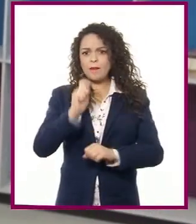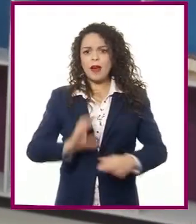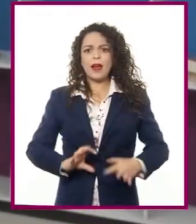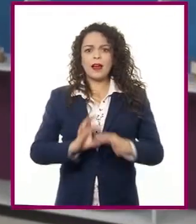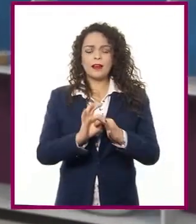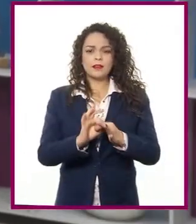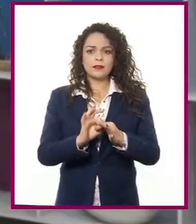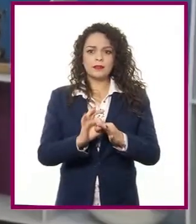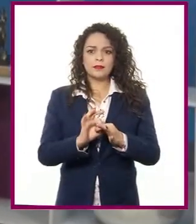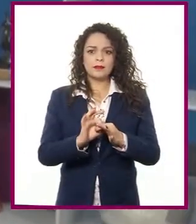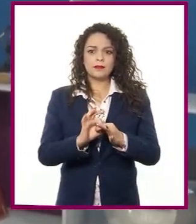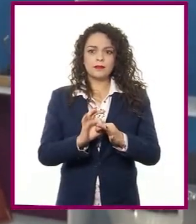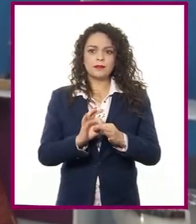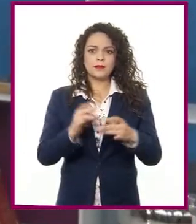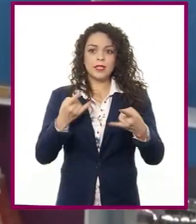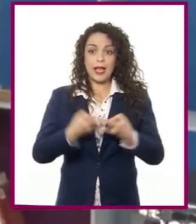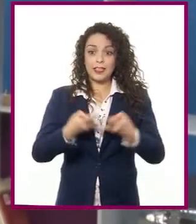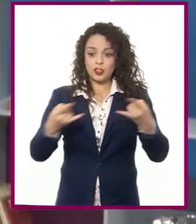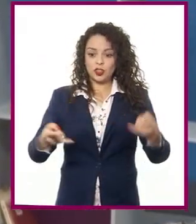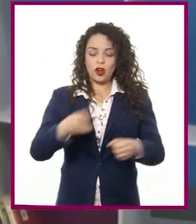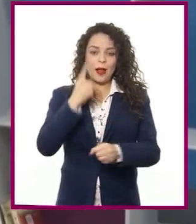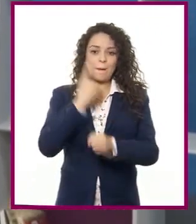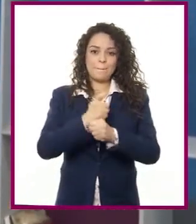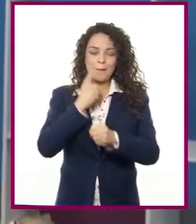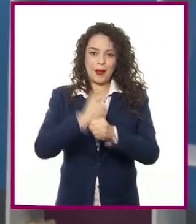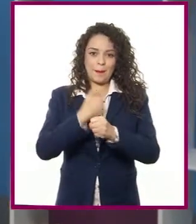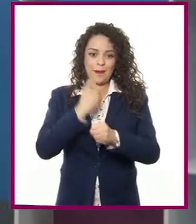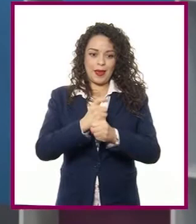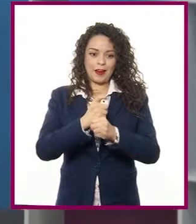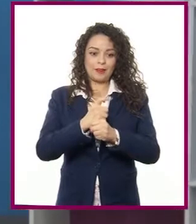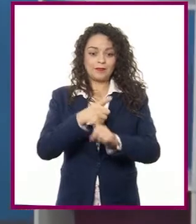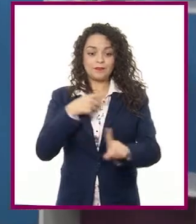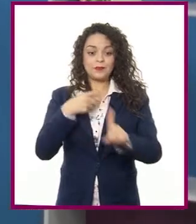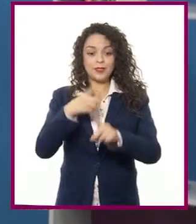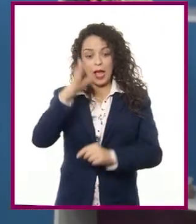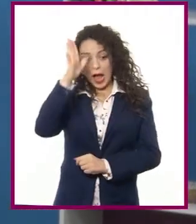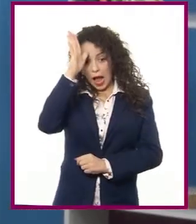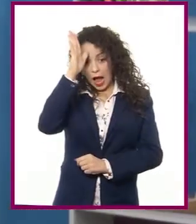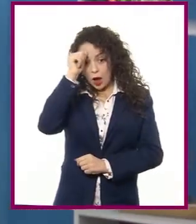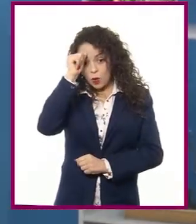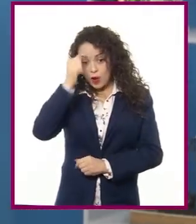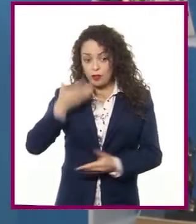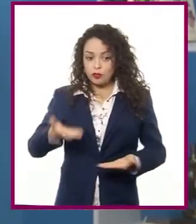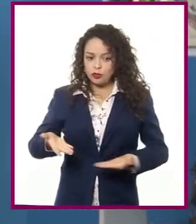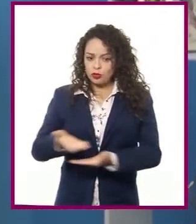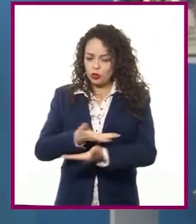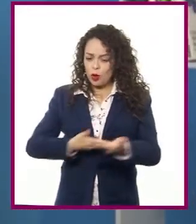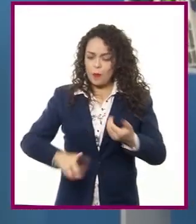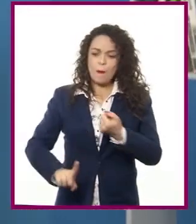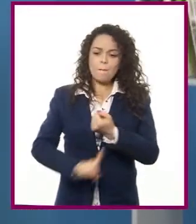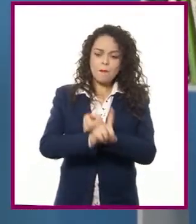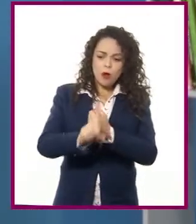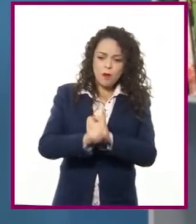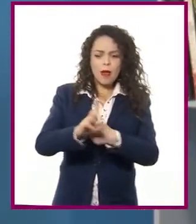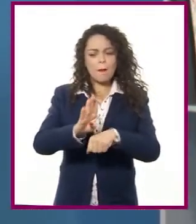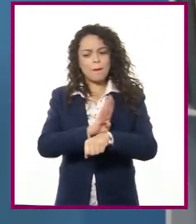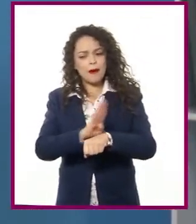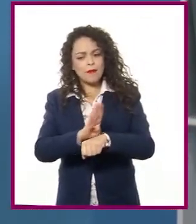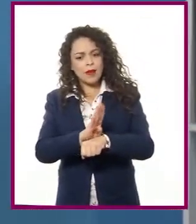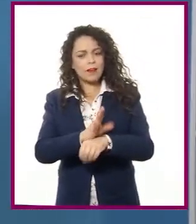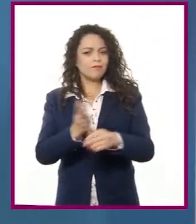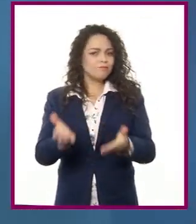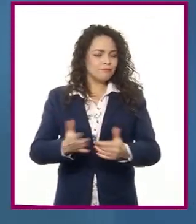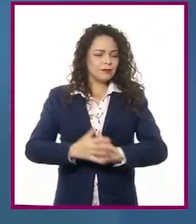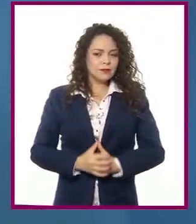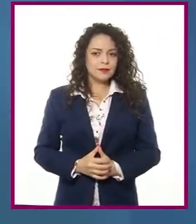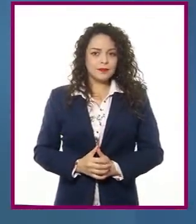la asignatura Historia Primer Grado, titulado Acuerdos comerciales, problemas y beneficios.